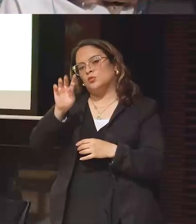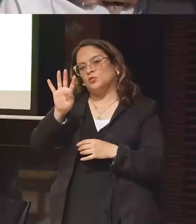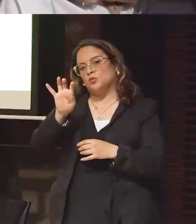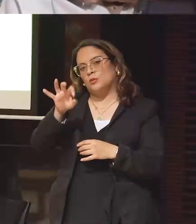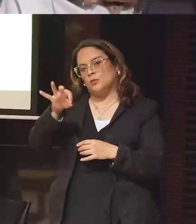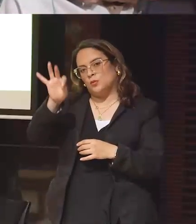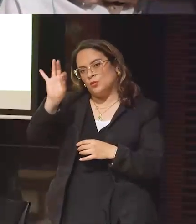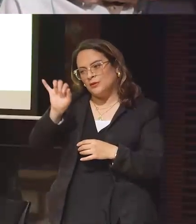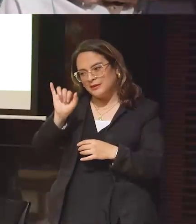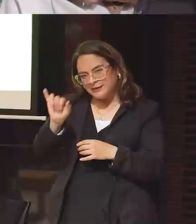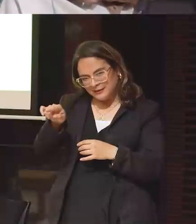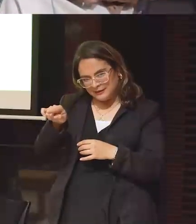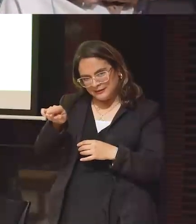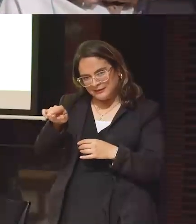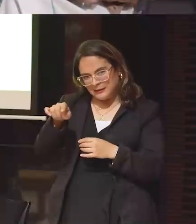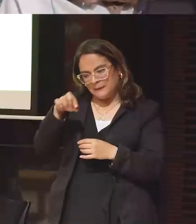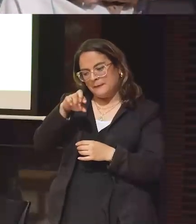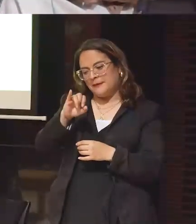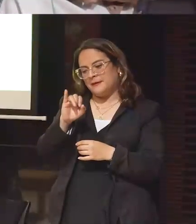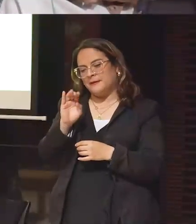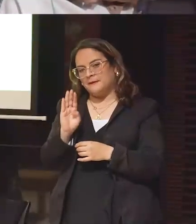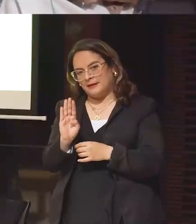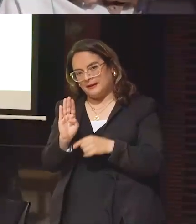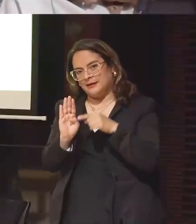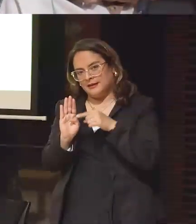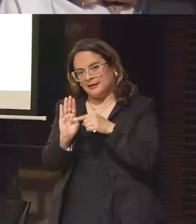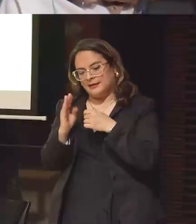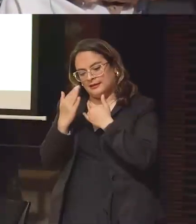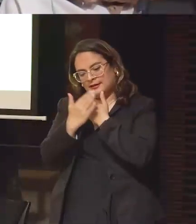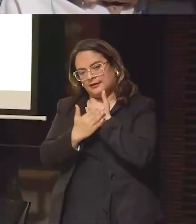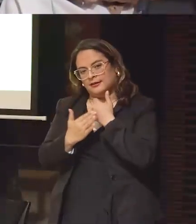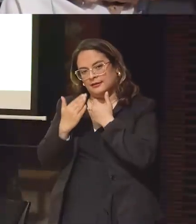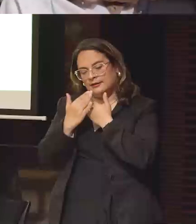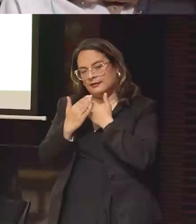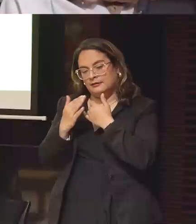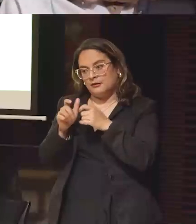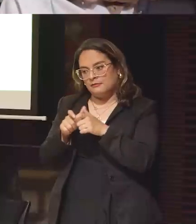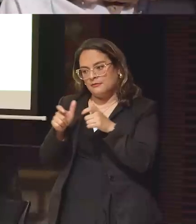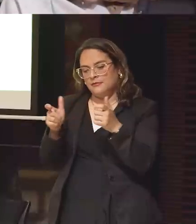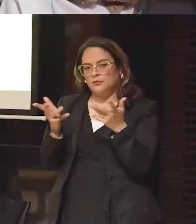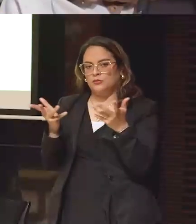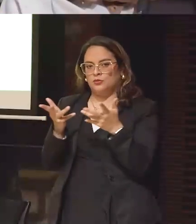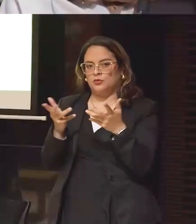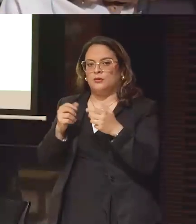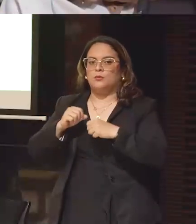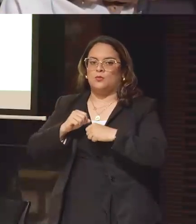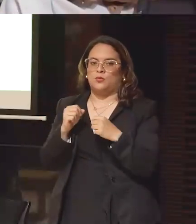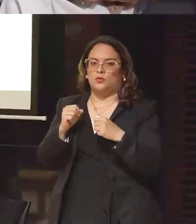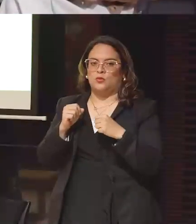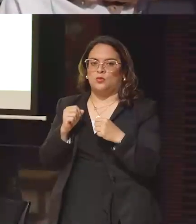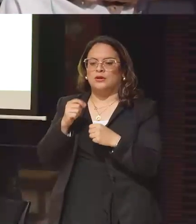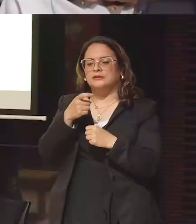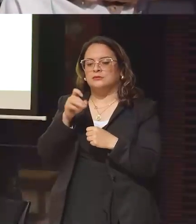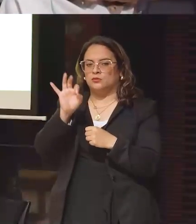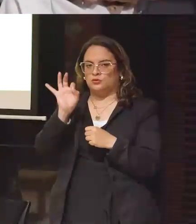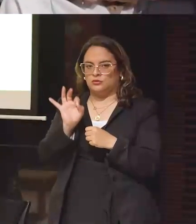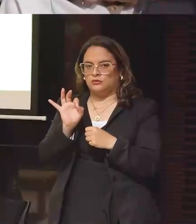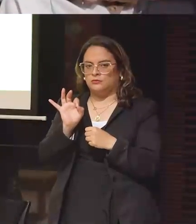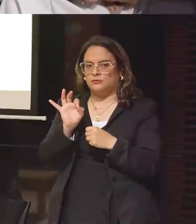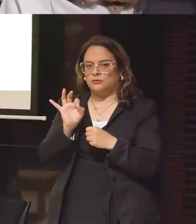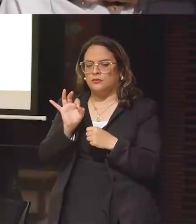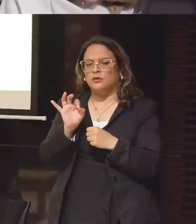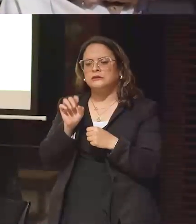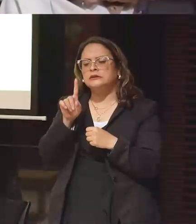66.9% de del Producto Interno Bruto que se da en el país nace en Bogotá. De ese 100%, el 66% está aquí en